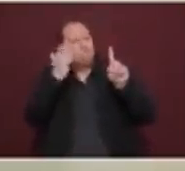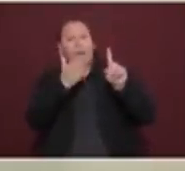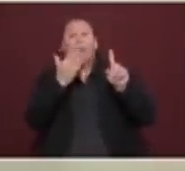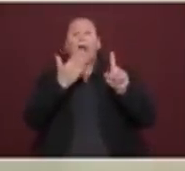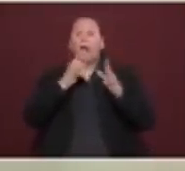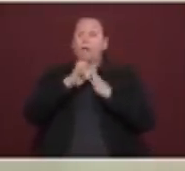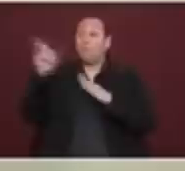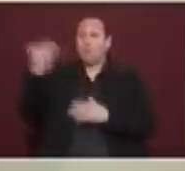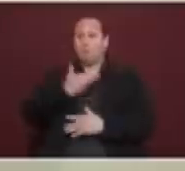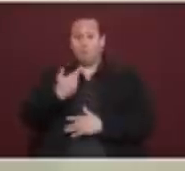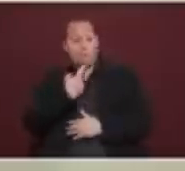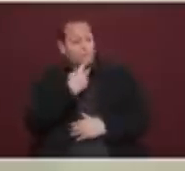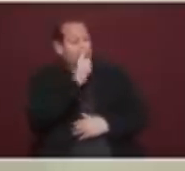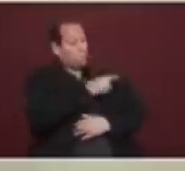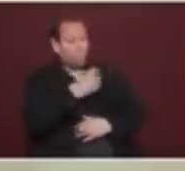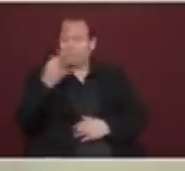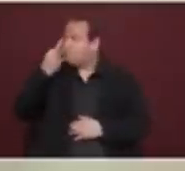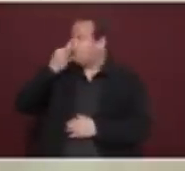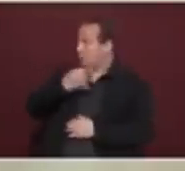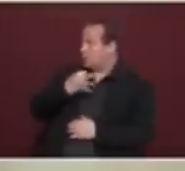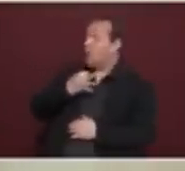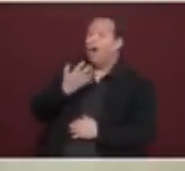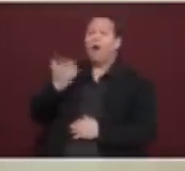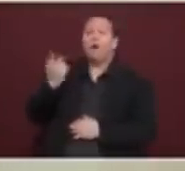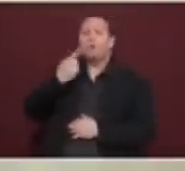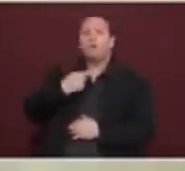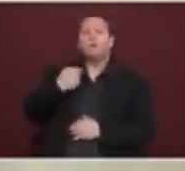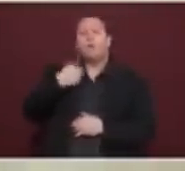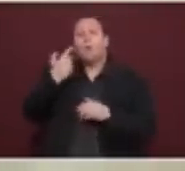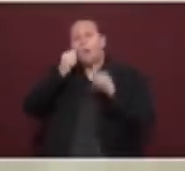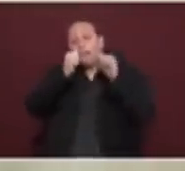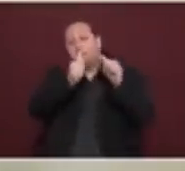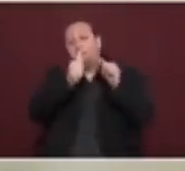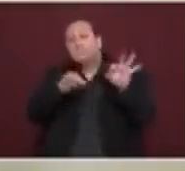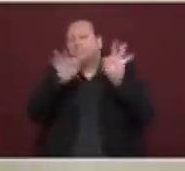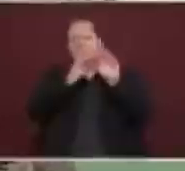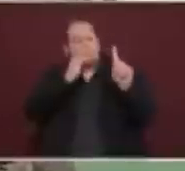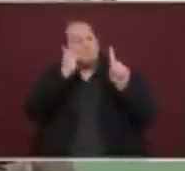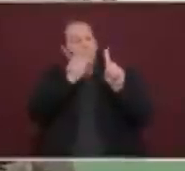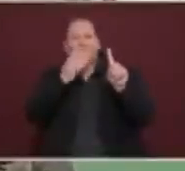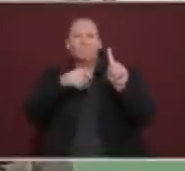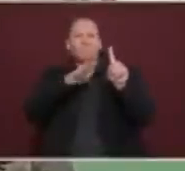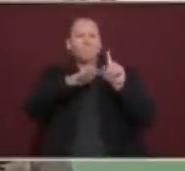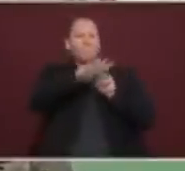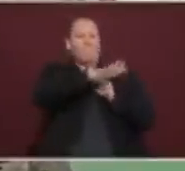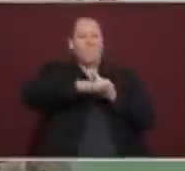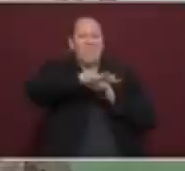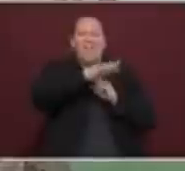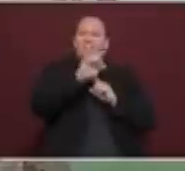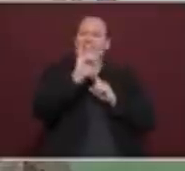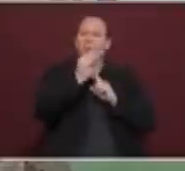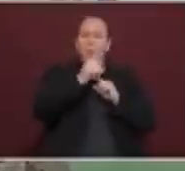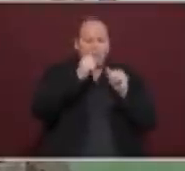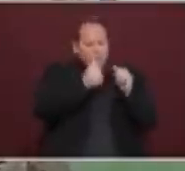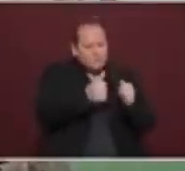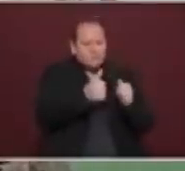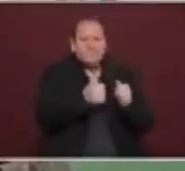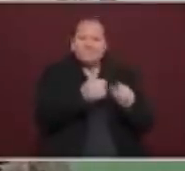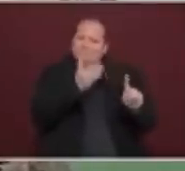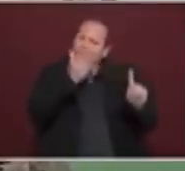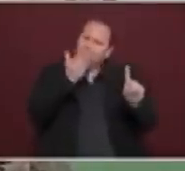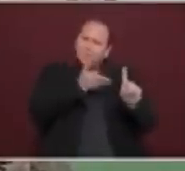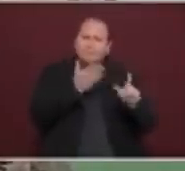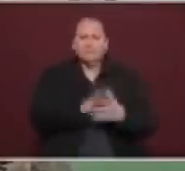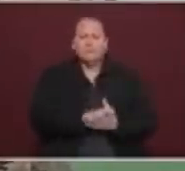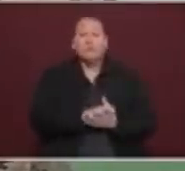del señor presidente para atender principalmente esta parte de nuestro país en tijuana en específico